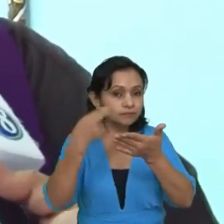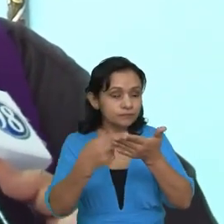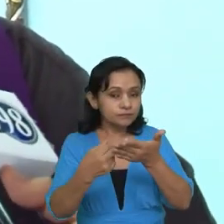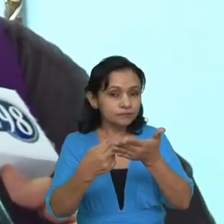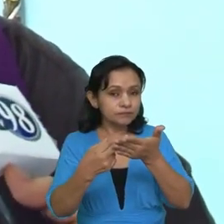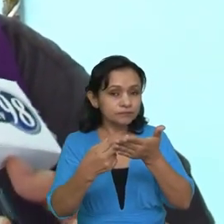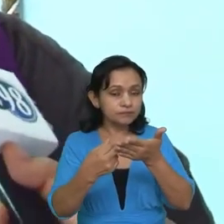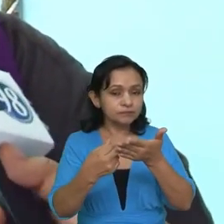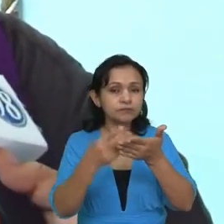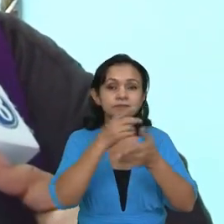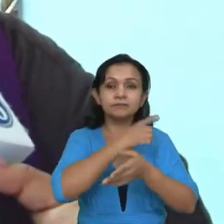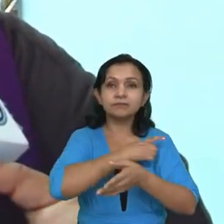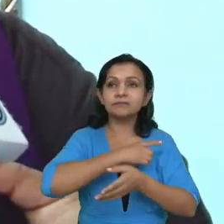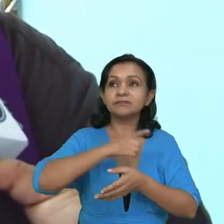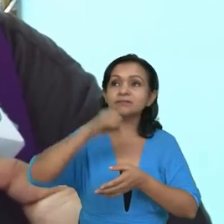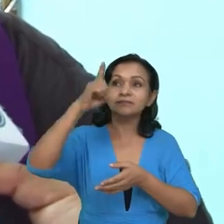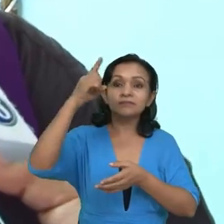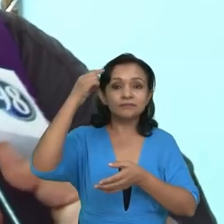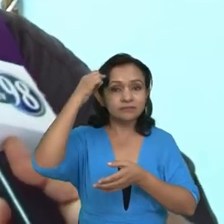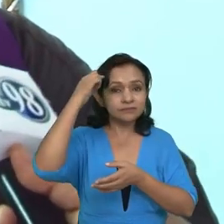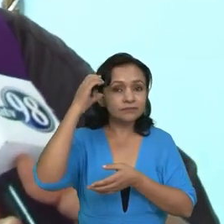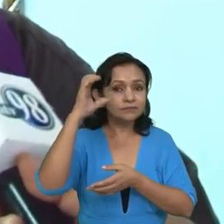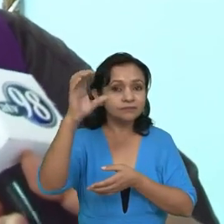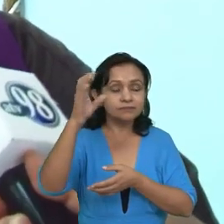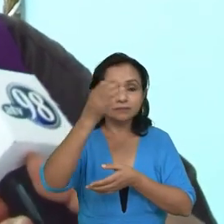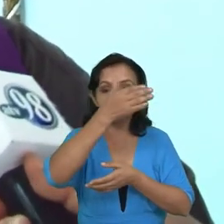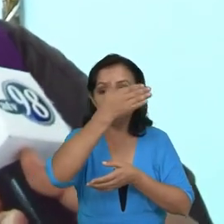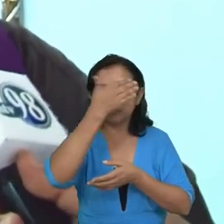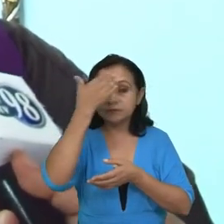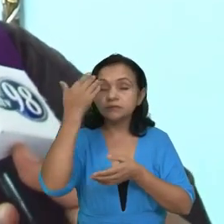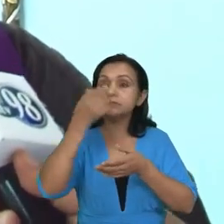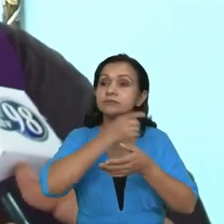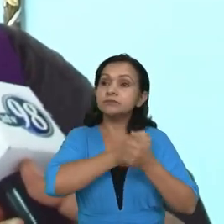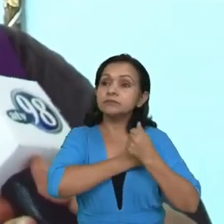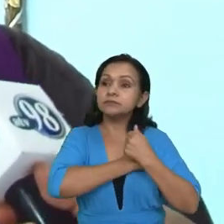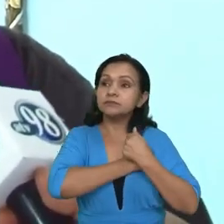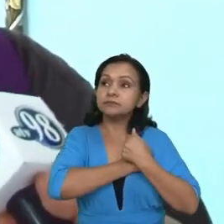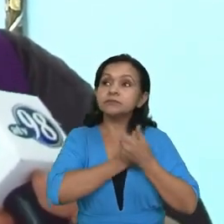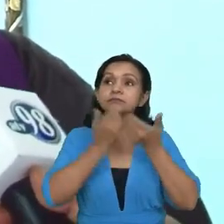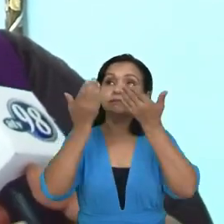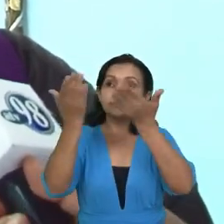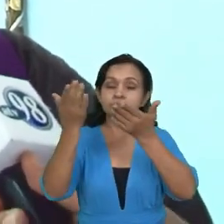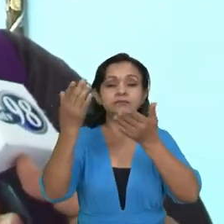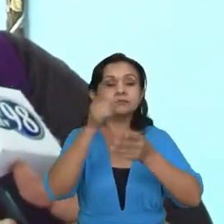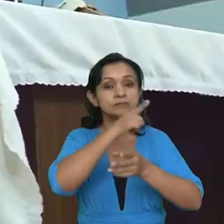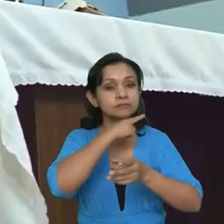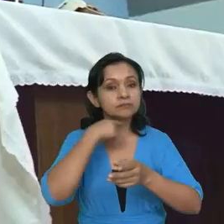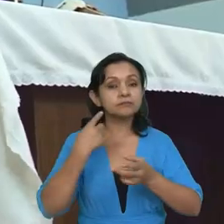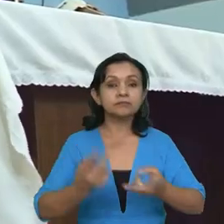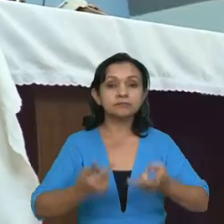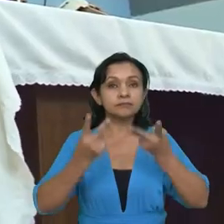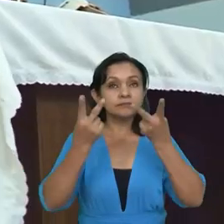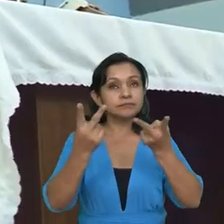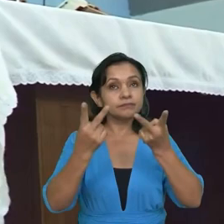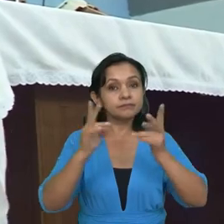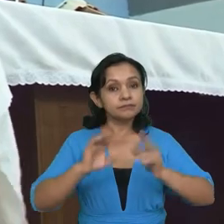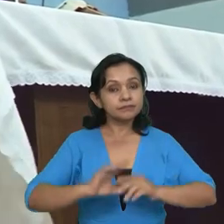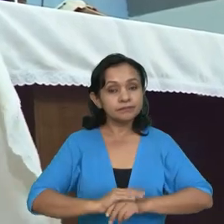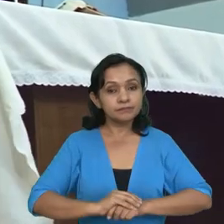creyendo en dios y grabando dándonos a su misericordia es que vamos a alcanzar la verdadera vida